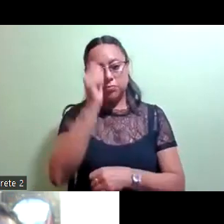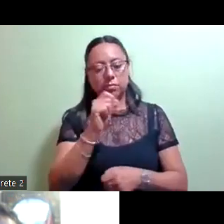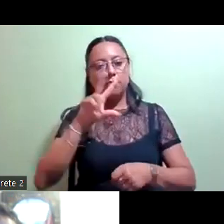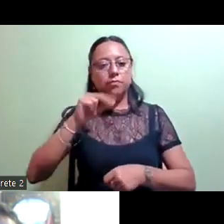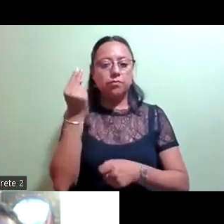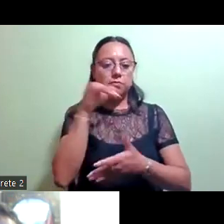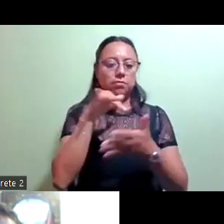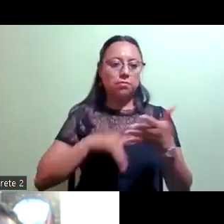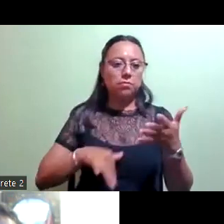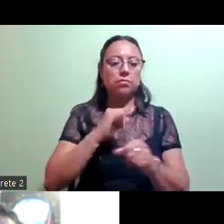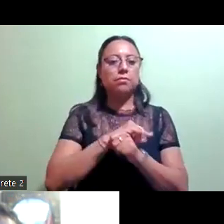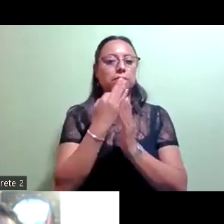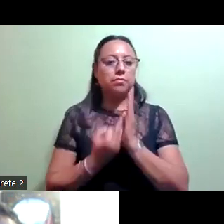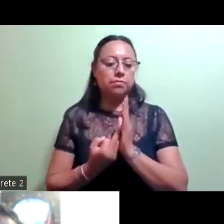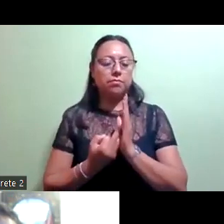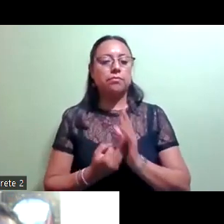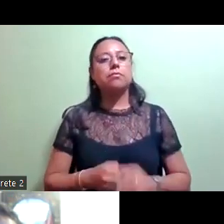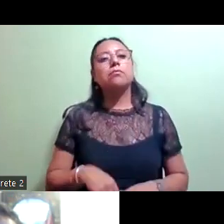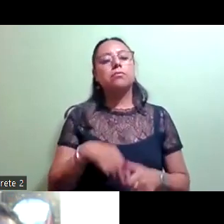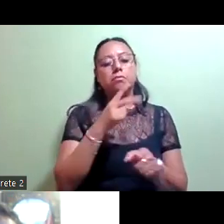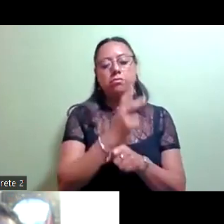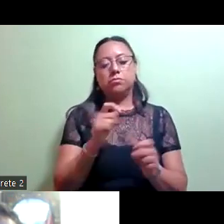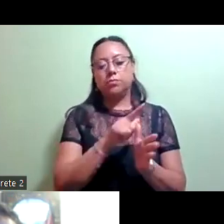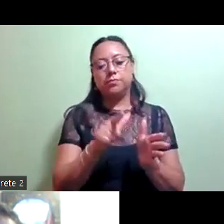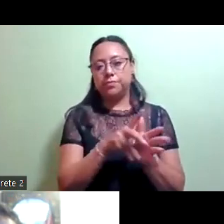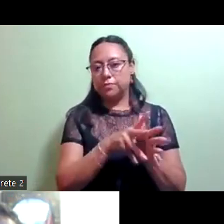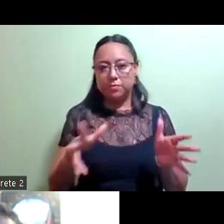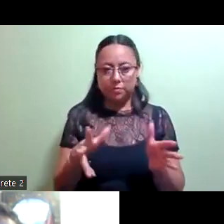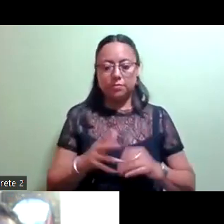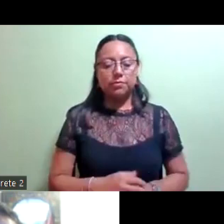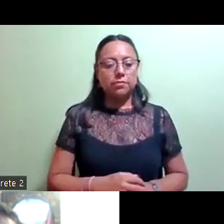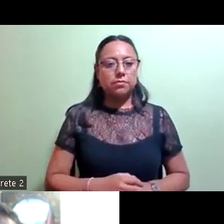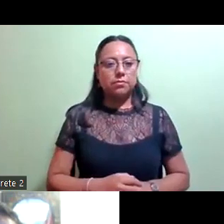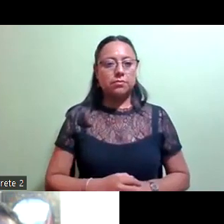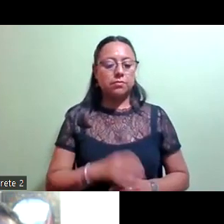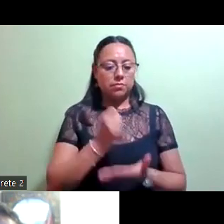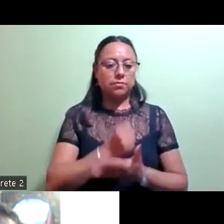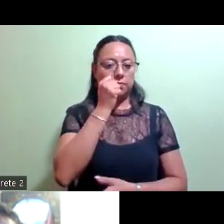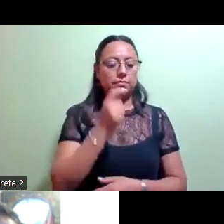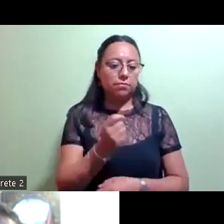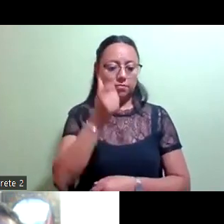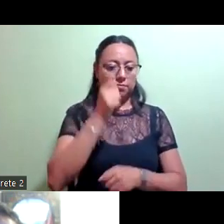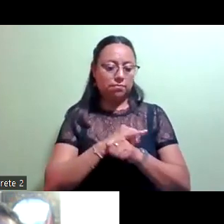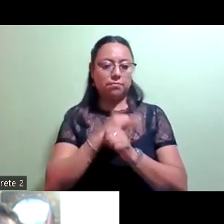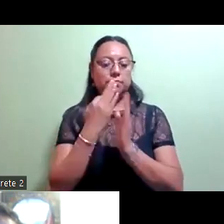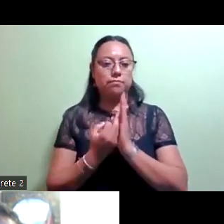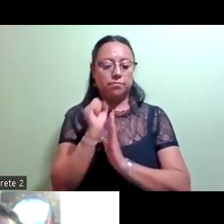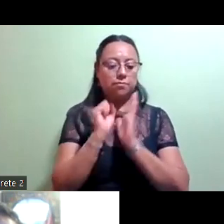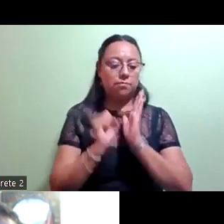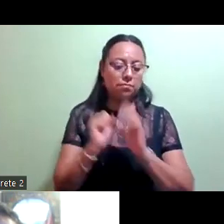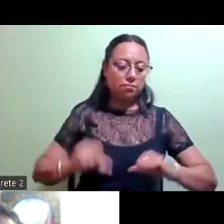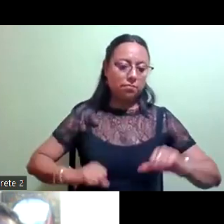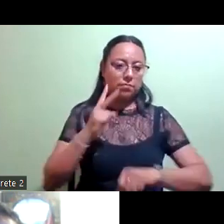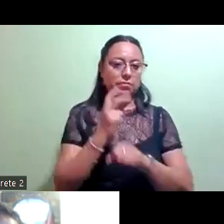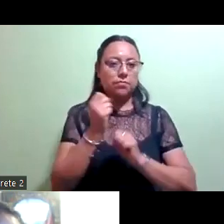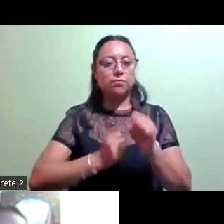ejercicio legislativo de la segunda legislatura y de aprobarse el mismo. Por lo tanto, se aprueba el primer informe semestral de actividades del segundo año